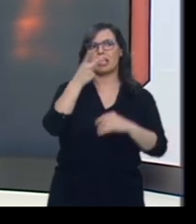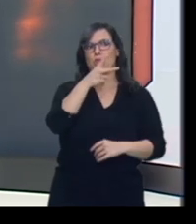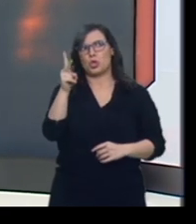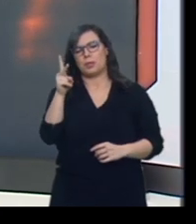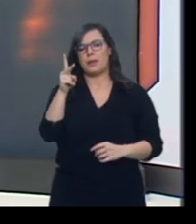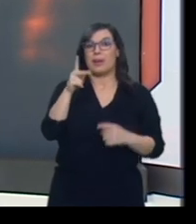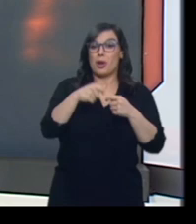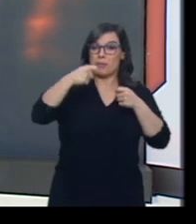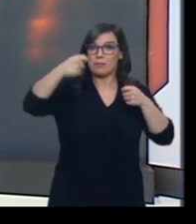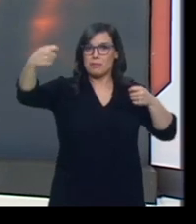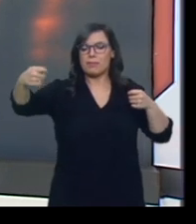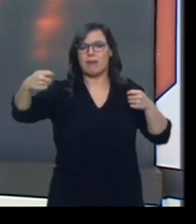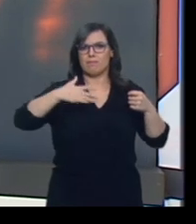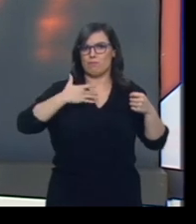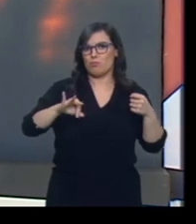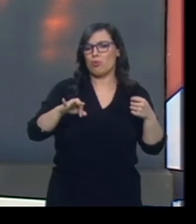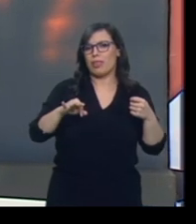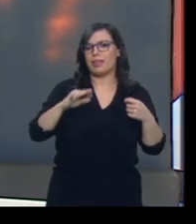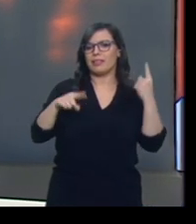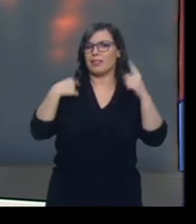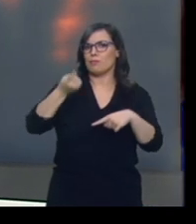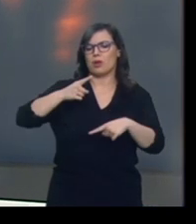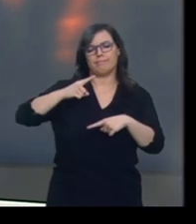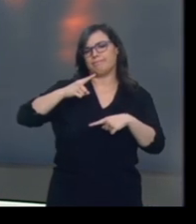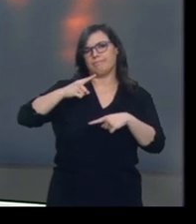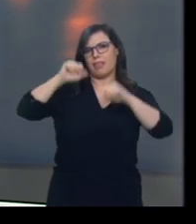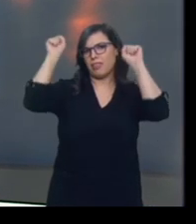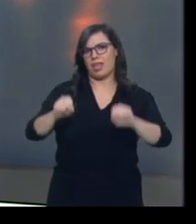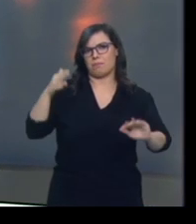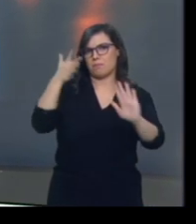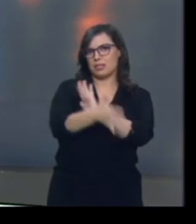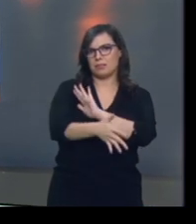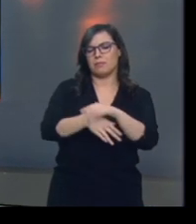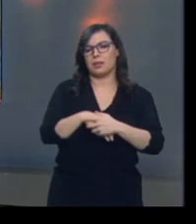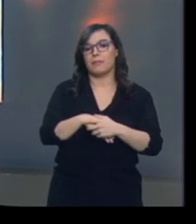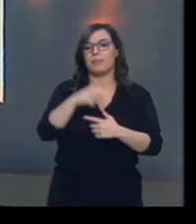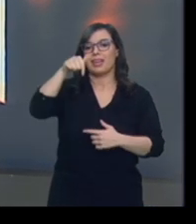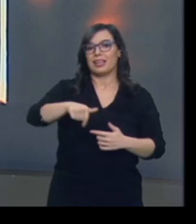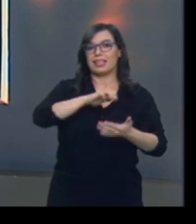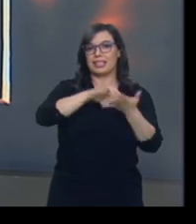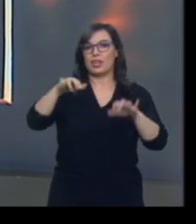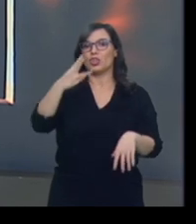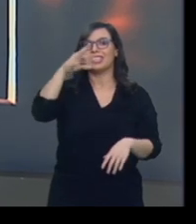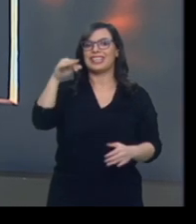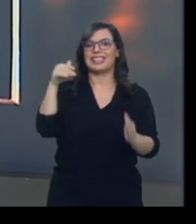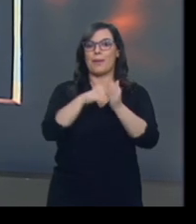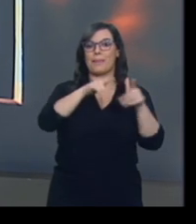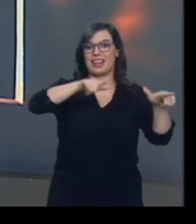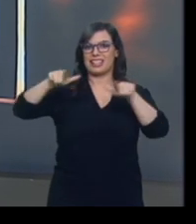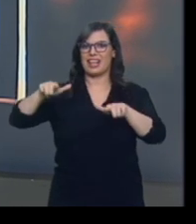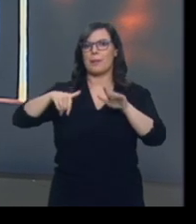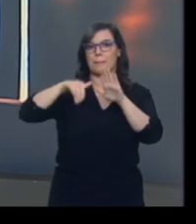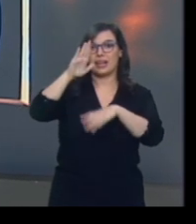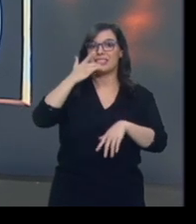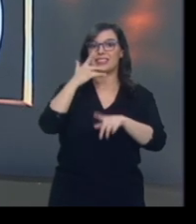y acabe abocando a muchos locales a un cierre definitivo. En Castilla y León hay más de 30.000 establecimientos y si la situación